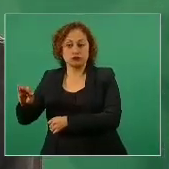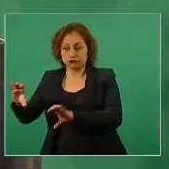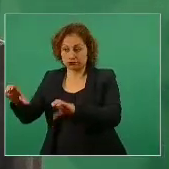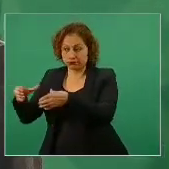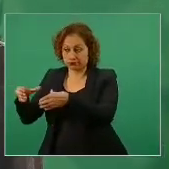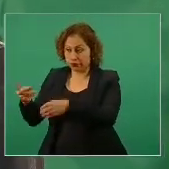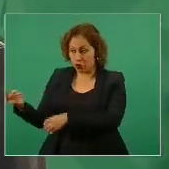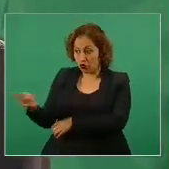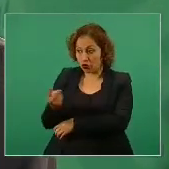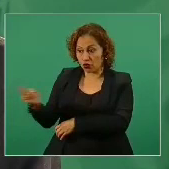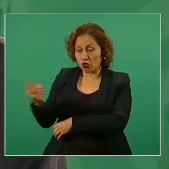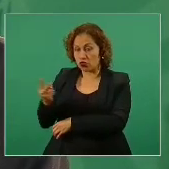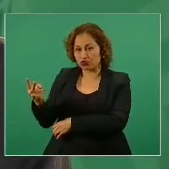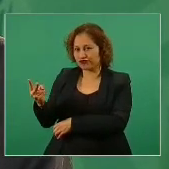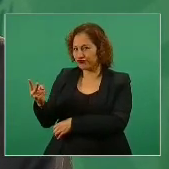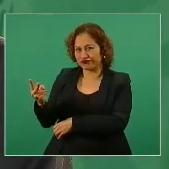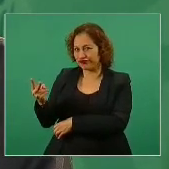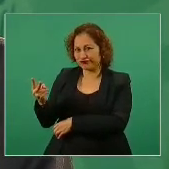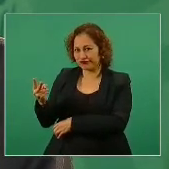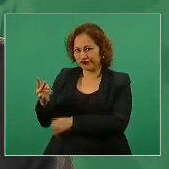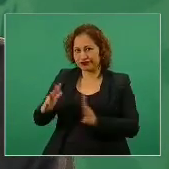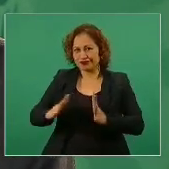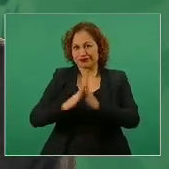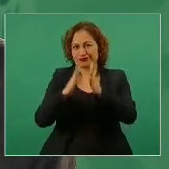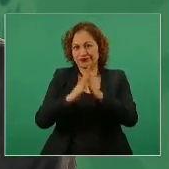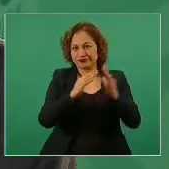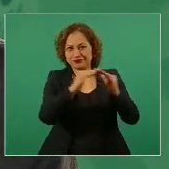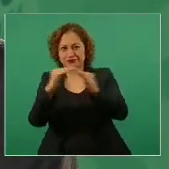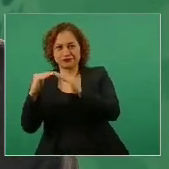actuaron de manera antidemocrática.